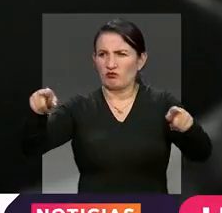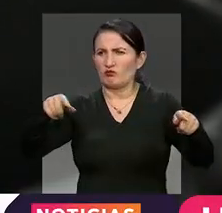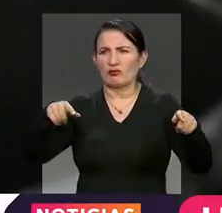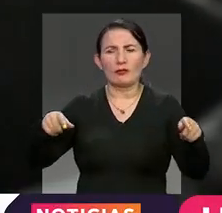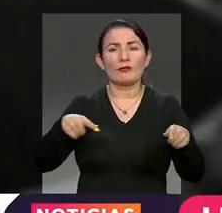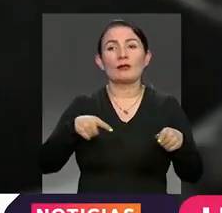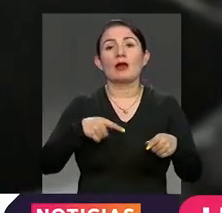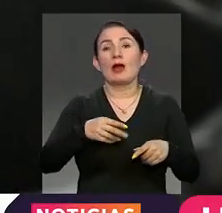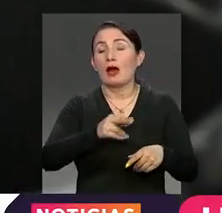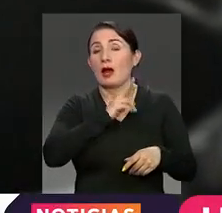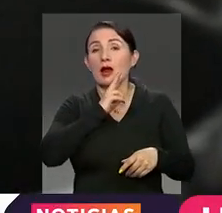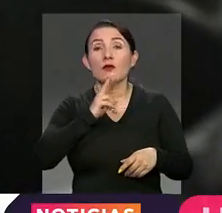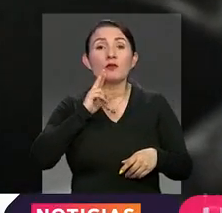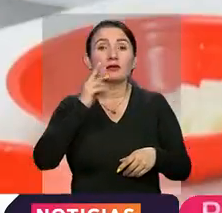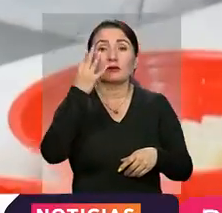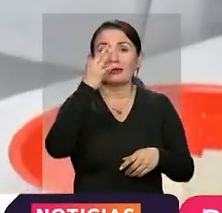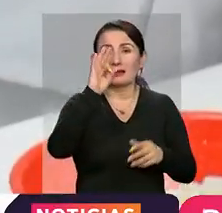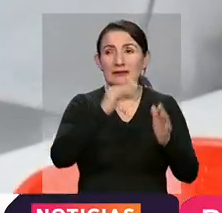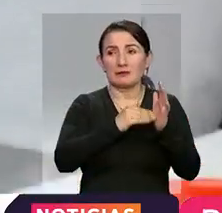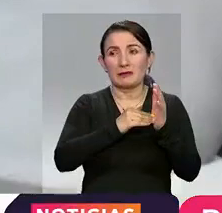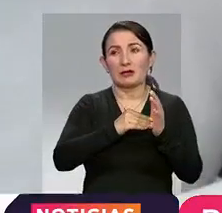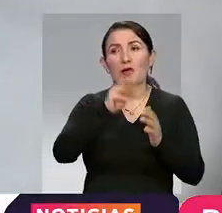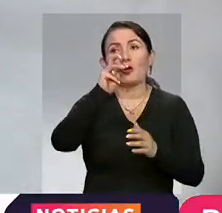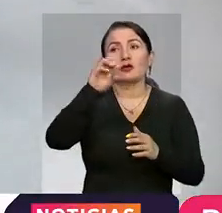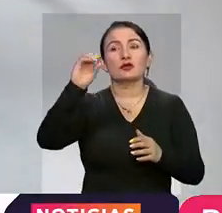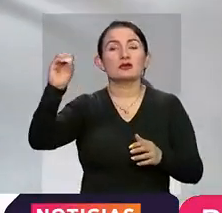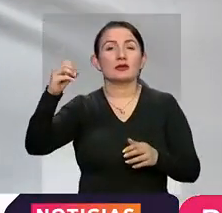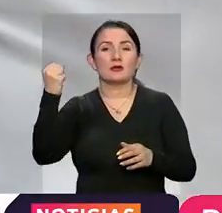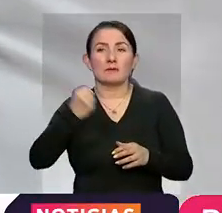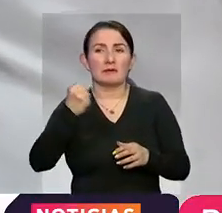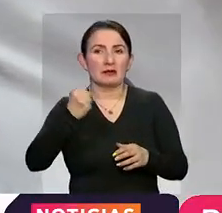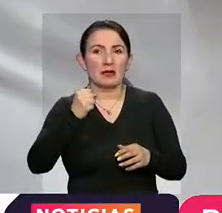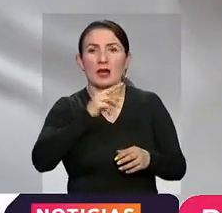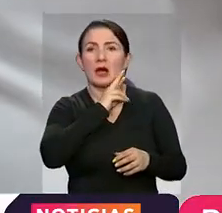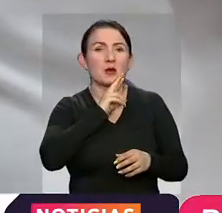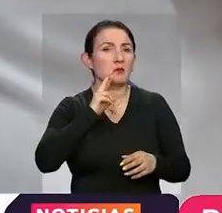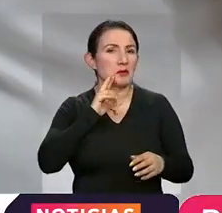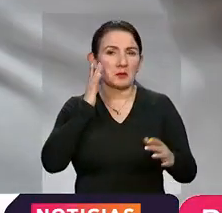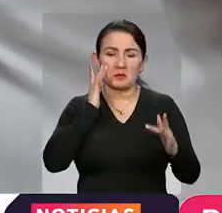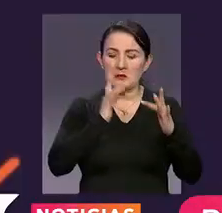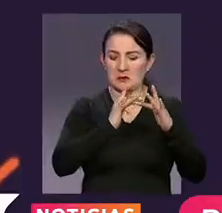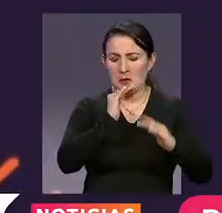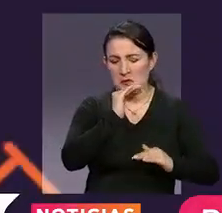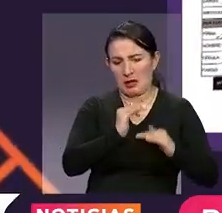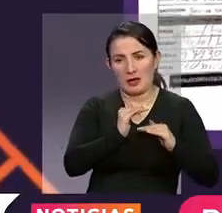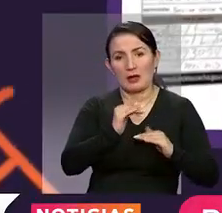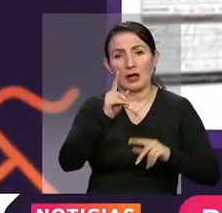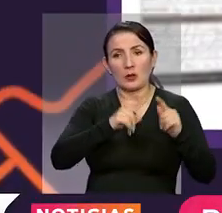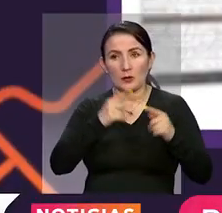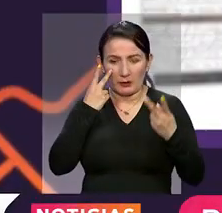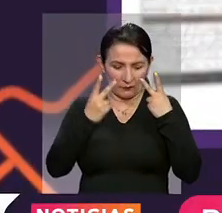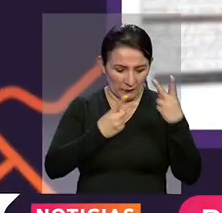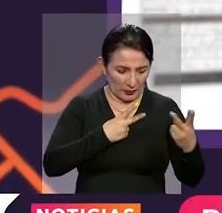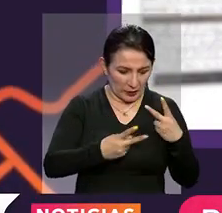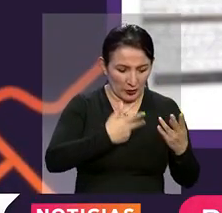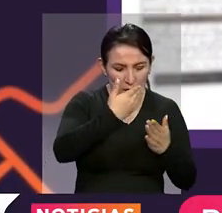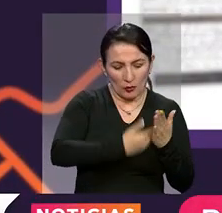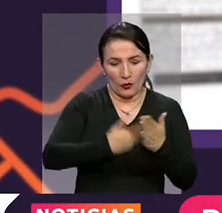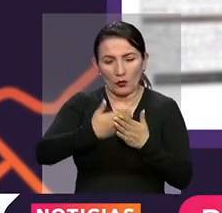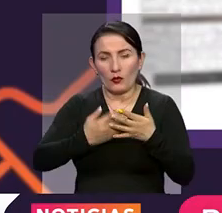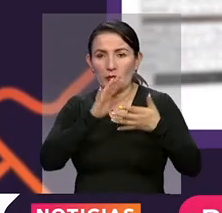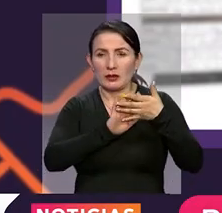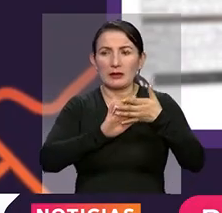cada almuerzo costaría 13.800 pesos, dicen que los almuerzos no corresponden a ese valor. Según se puede ver en los documentos,